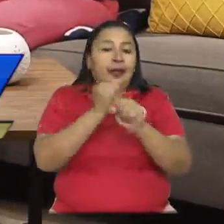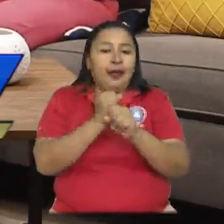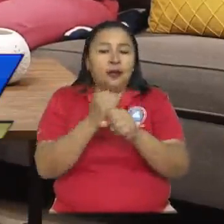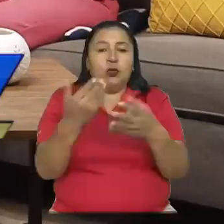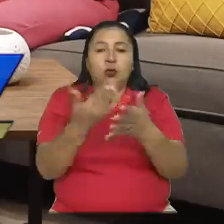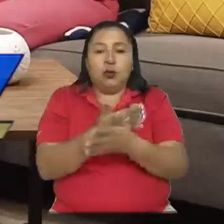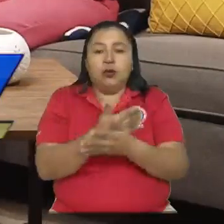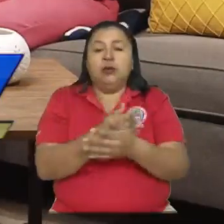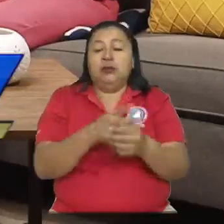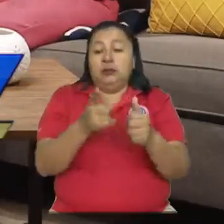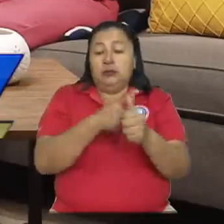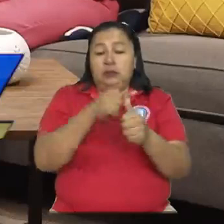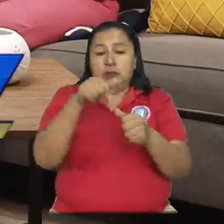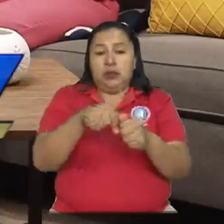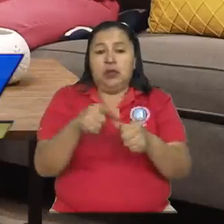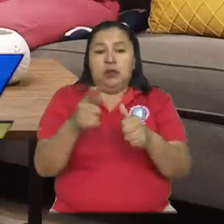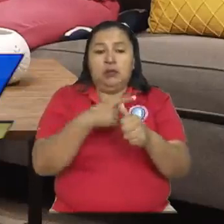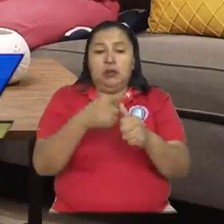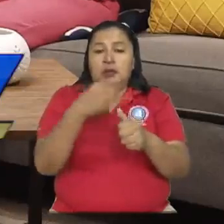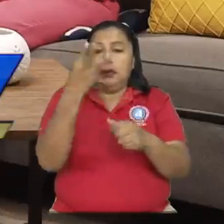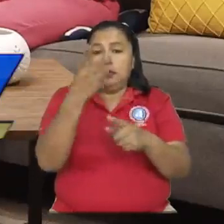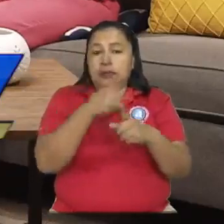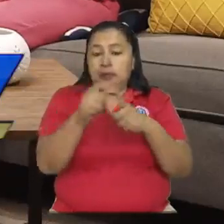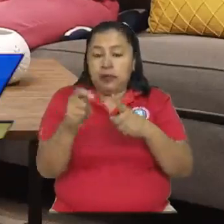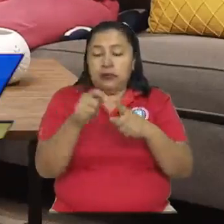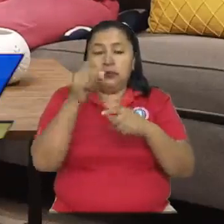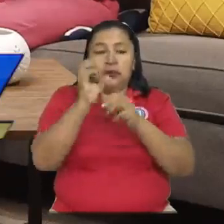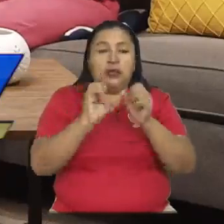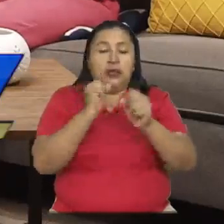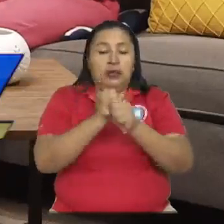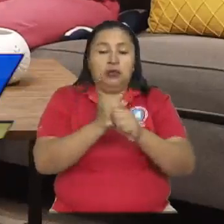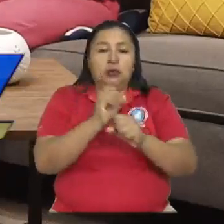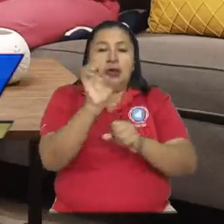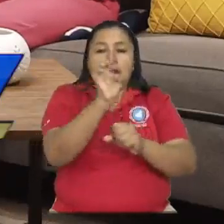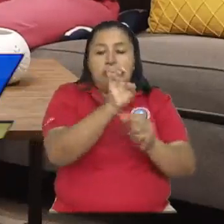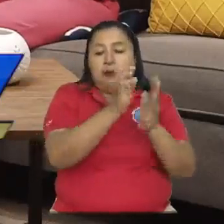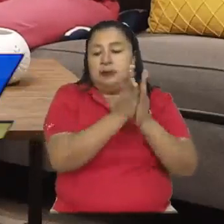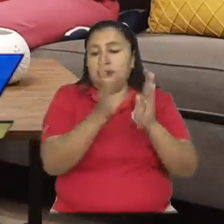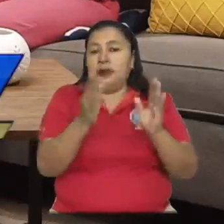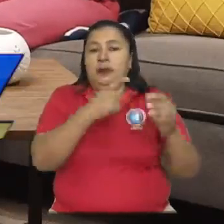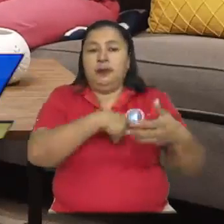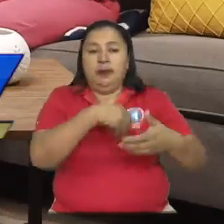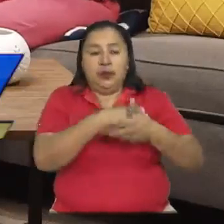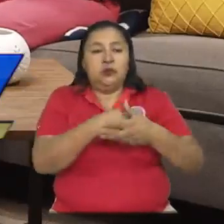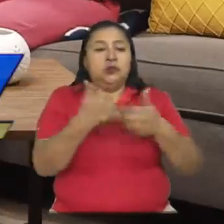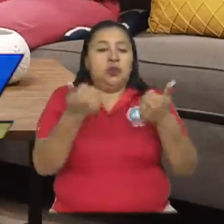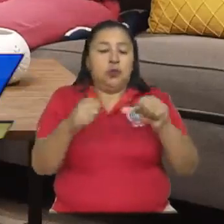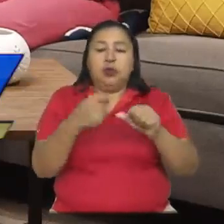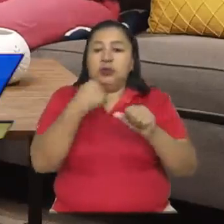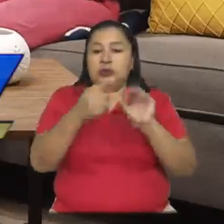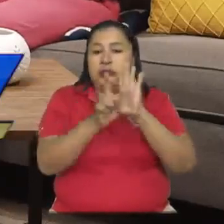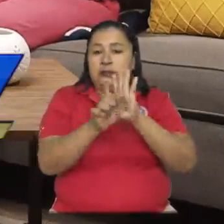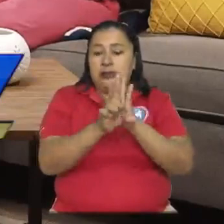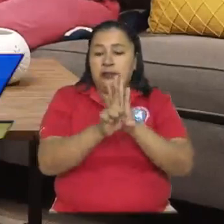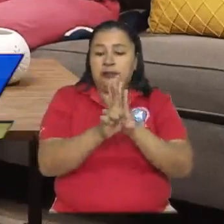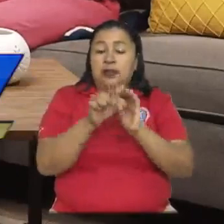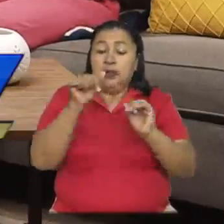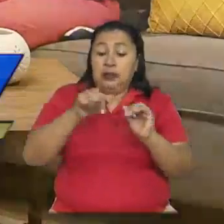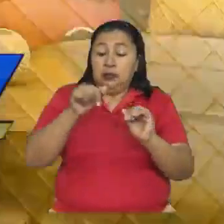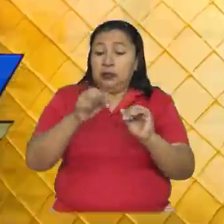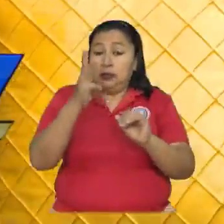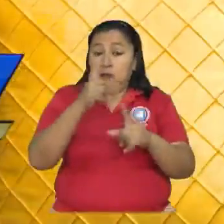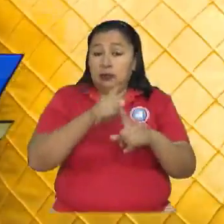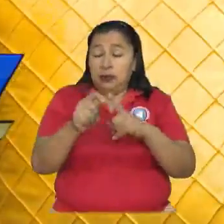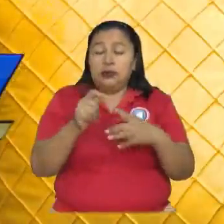este primer trimestre? ¿Verdad? El primer trimestre de enero a marzo, conforme a la ley. Entonces, en estos tres